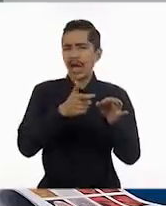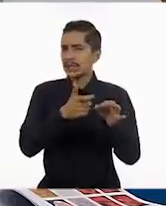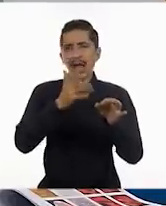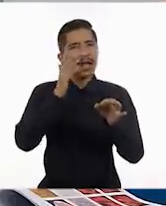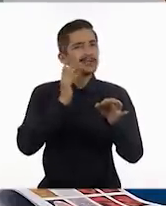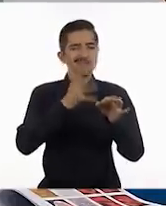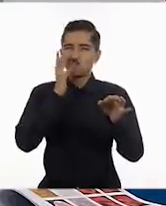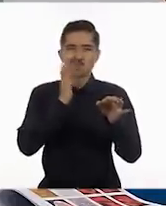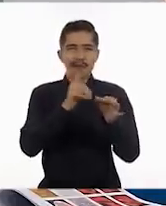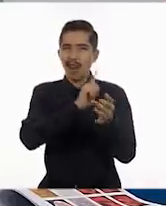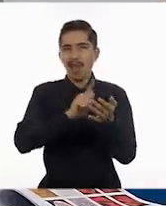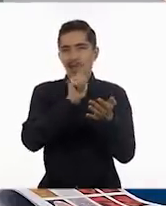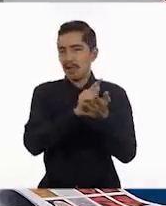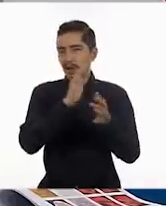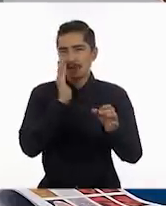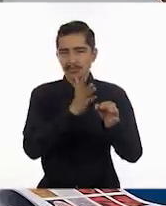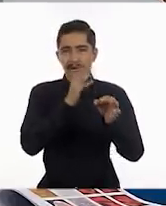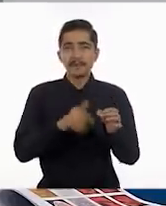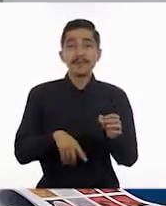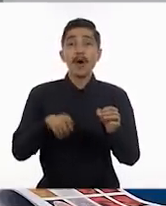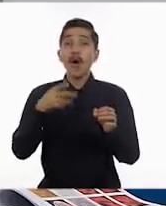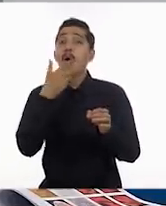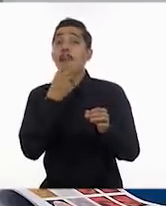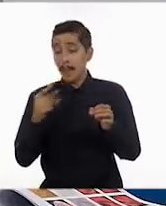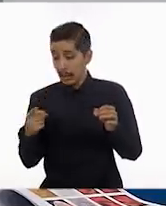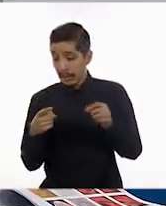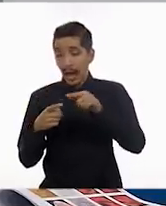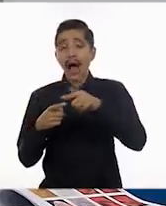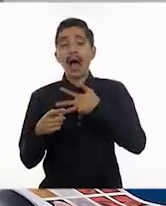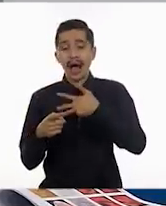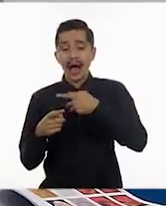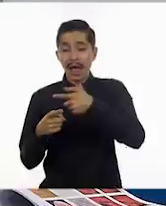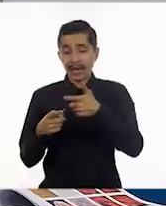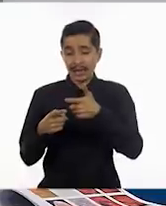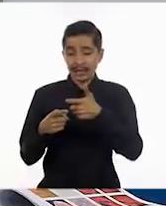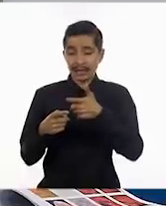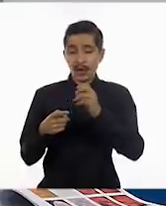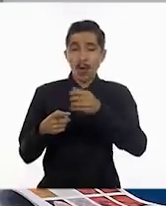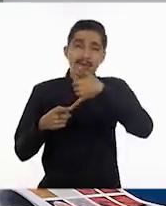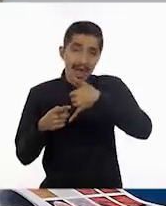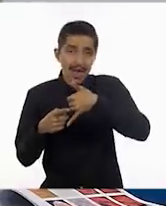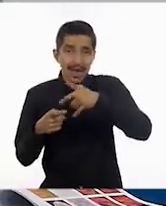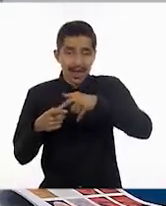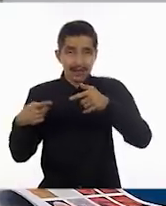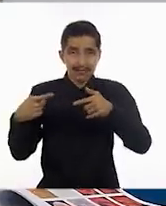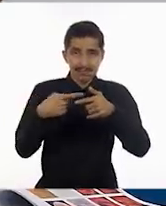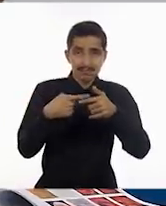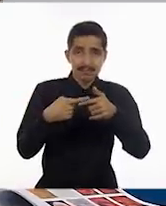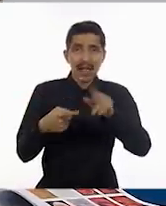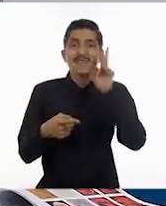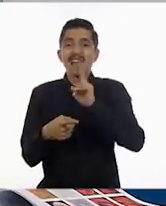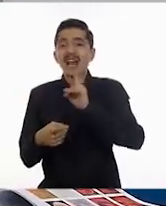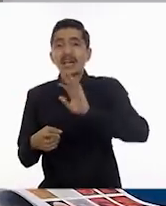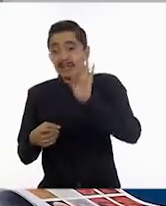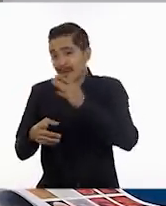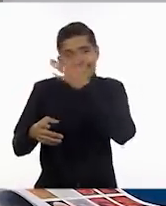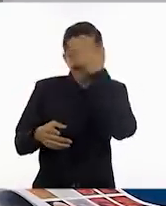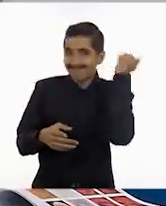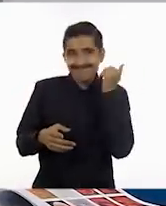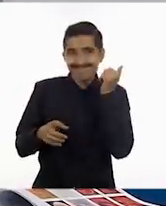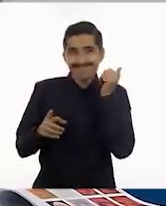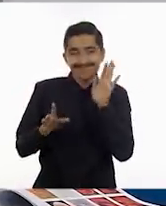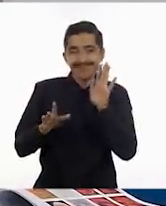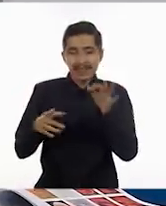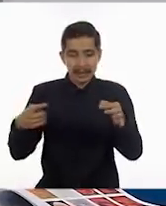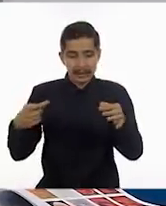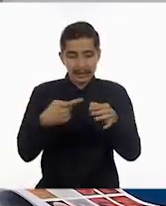que el hombre tiene Ajá. X y Y. Sí. Vamos a ver qué probabilidades hay. Si el hombre aporta uno X, bueno, sí, ya sabremos que va a